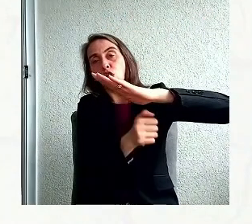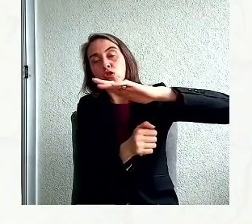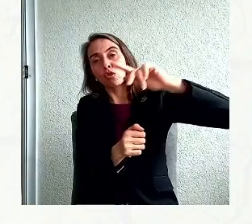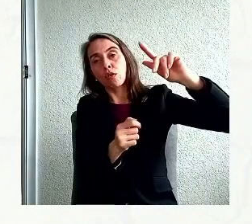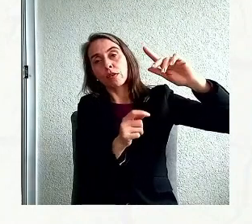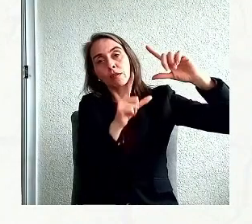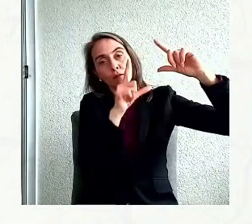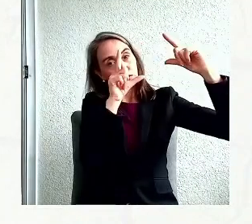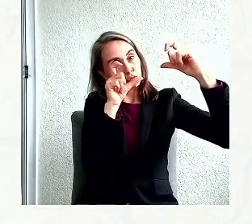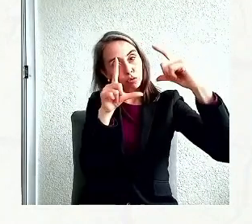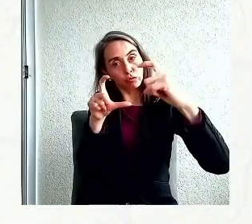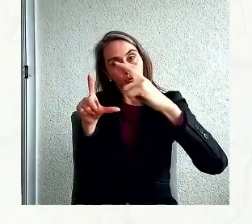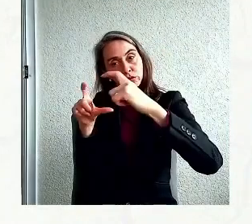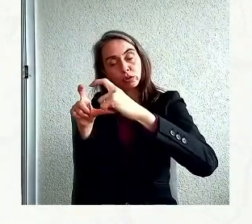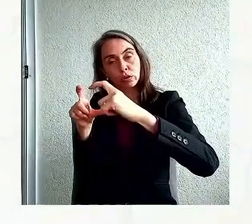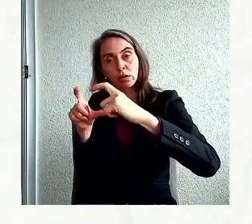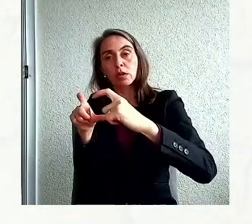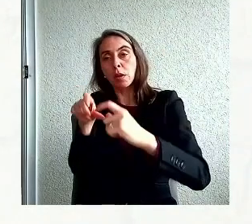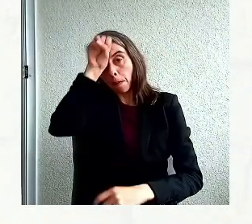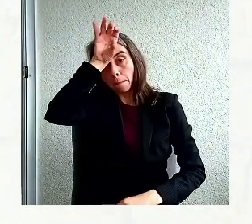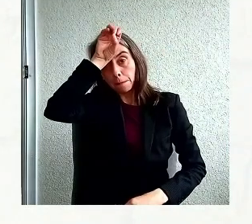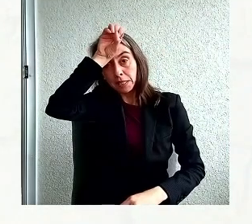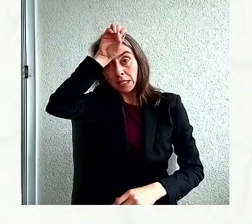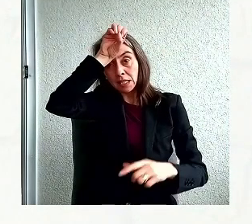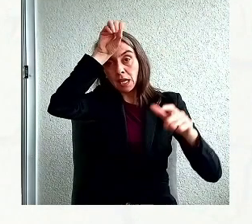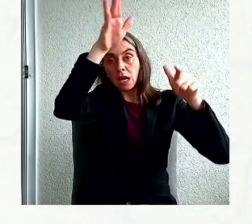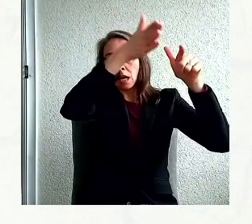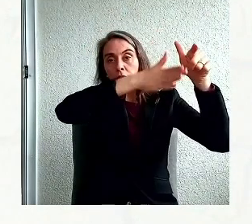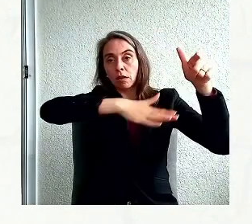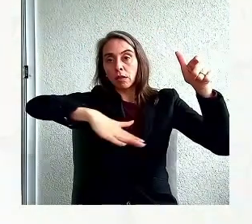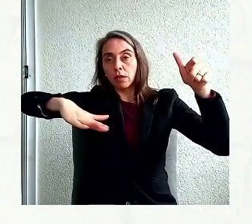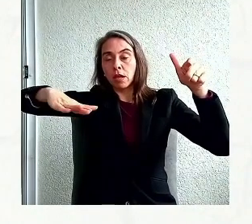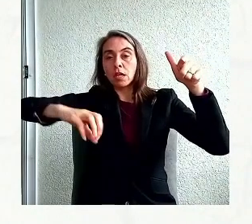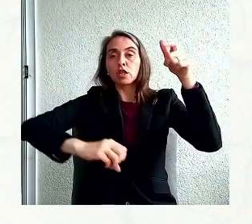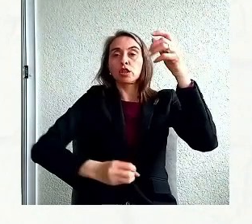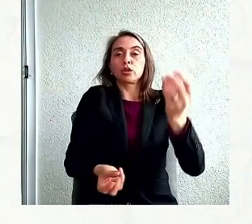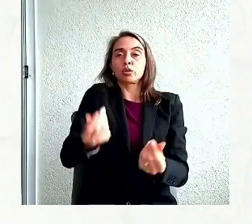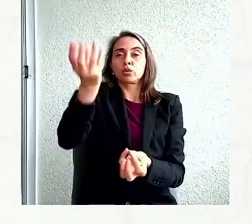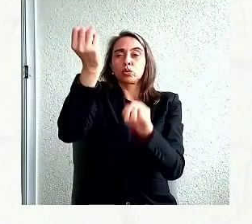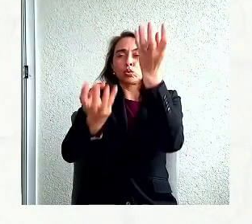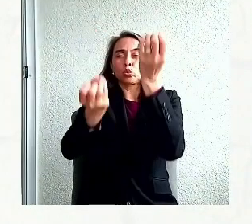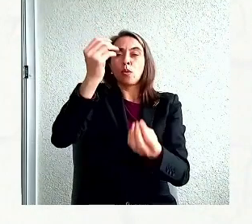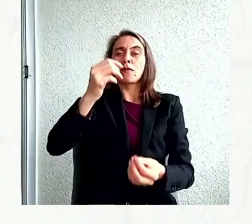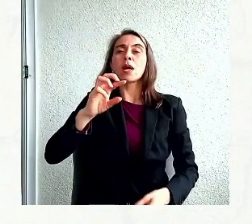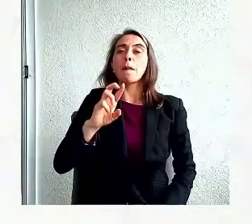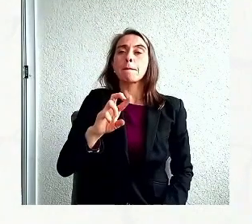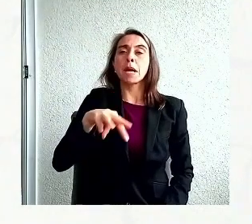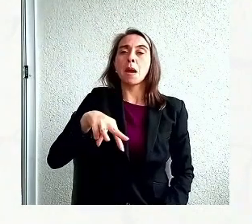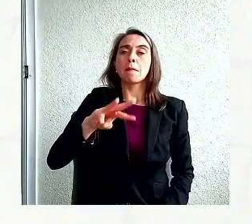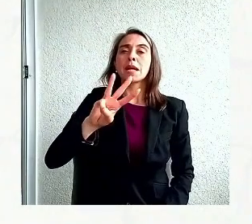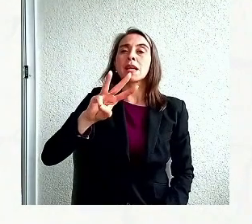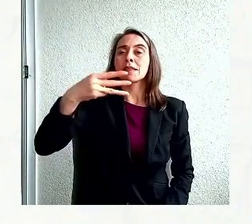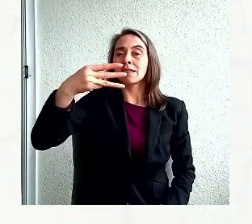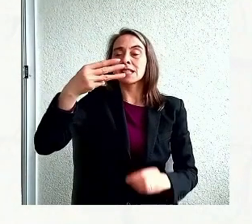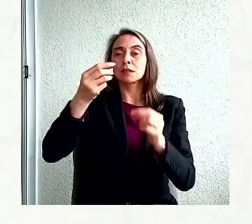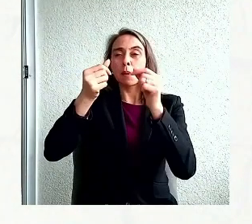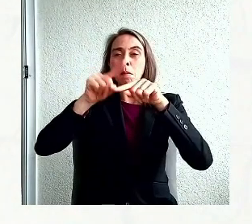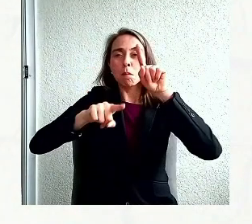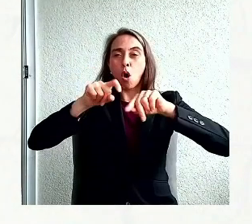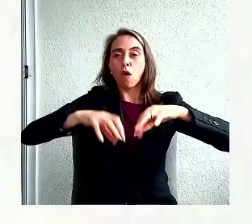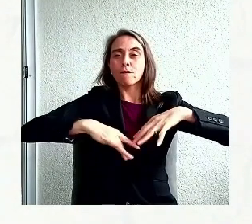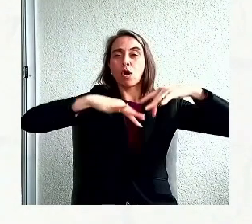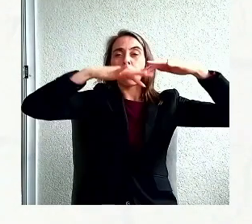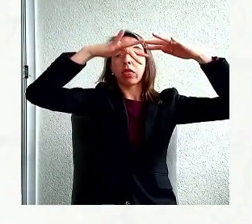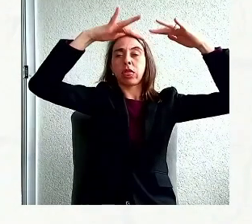minera. Y al otro lado vemos nosotros acá una fotografía de este, no sé si ven alcanzan a ver